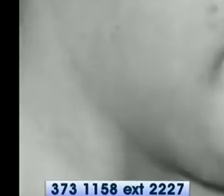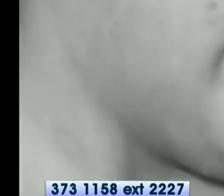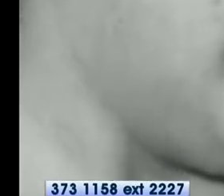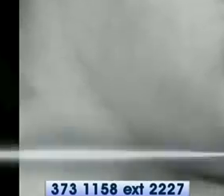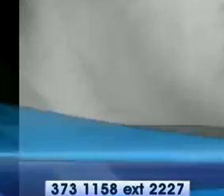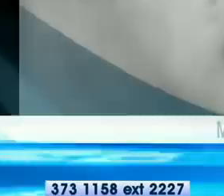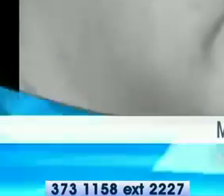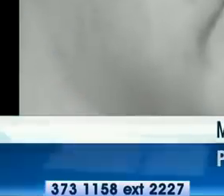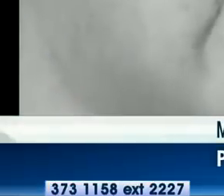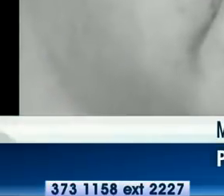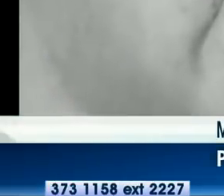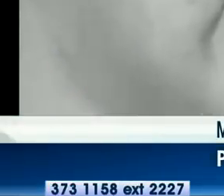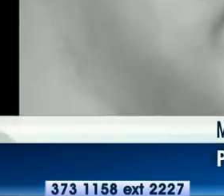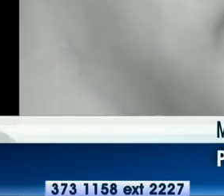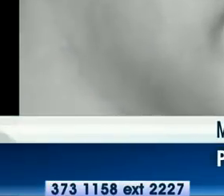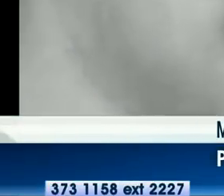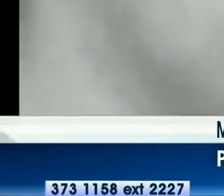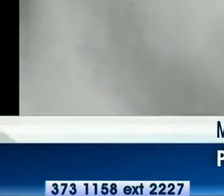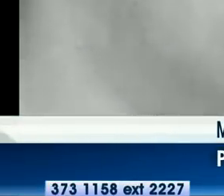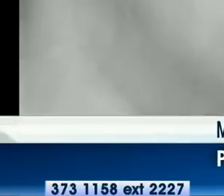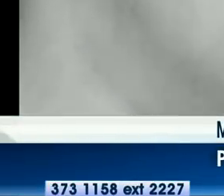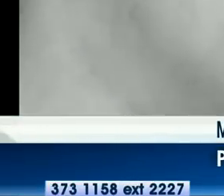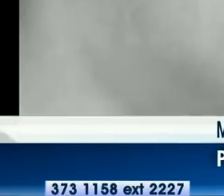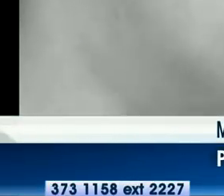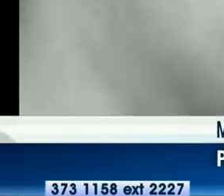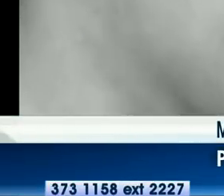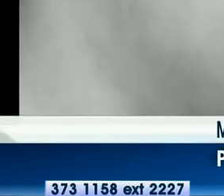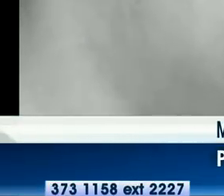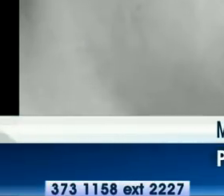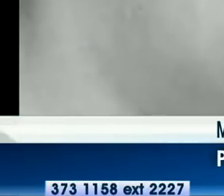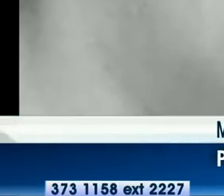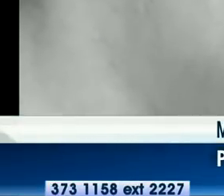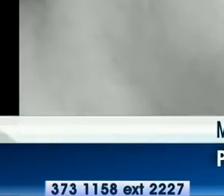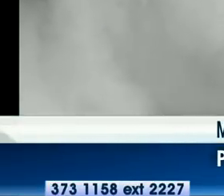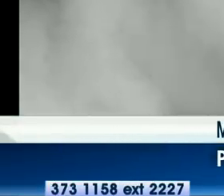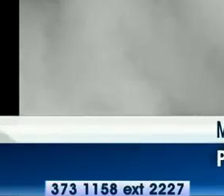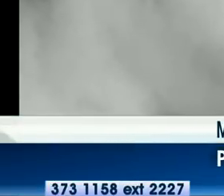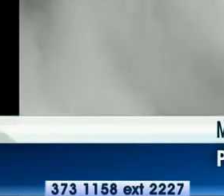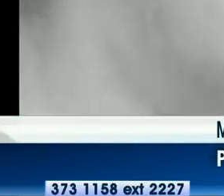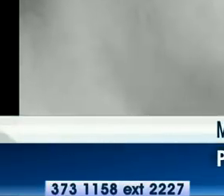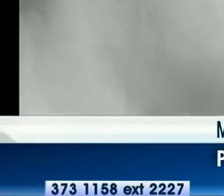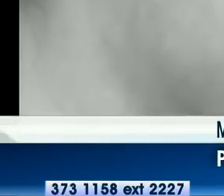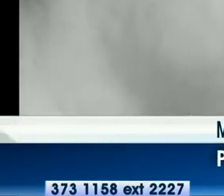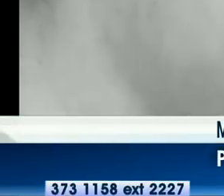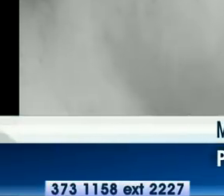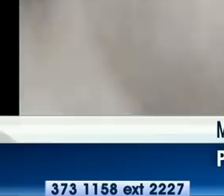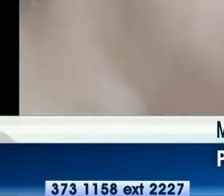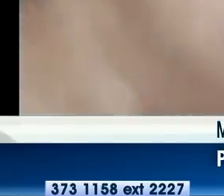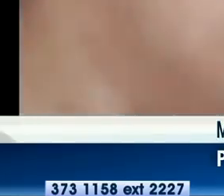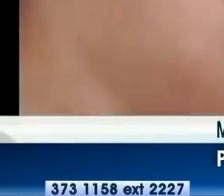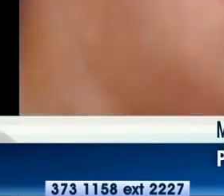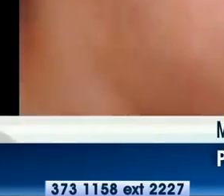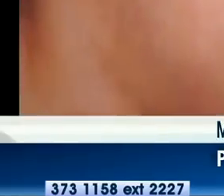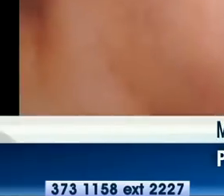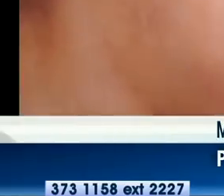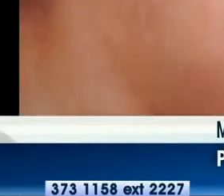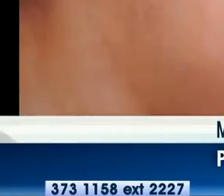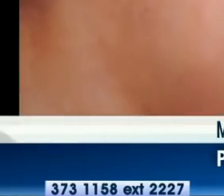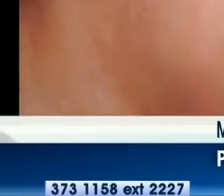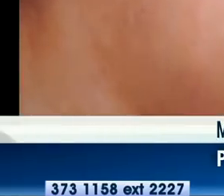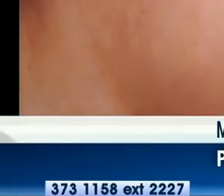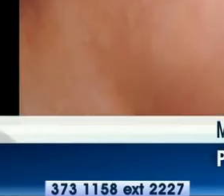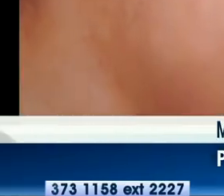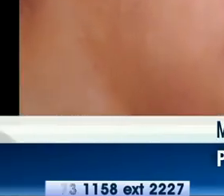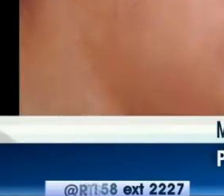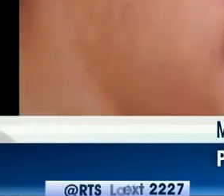bien para que salga adelante, se gradúe, me saque adelante y mire cómo está metido en ese